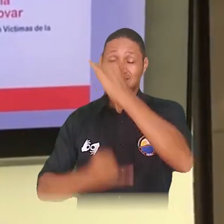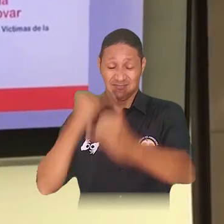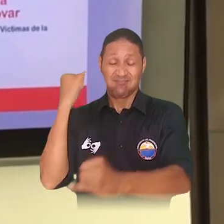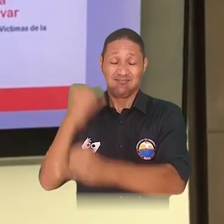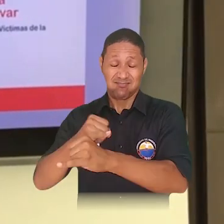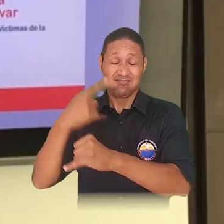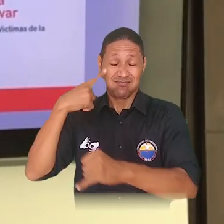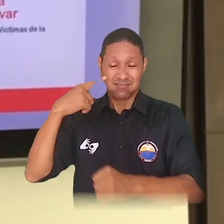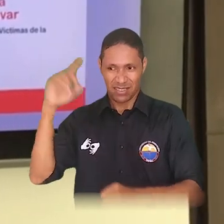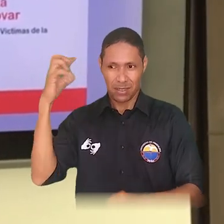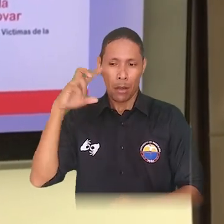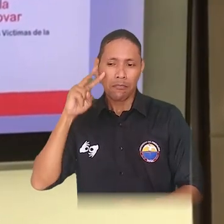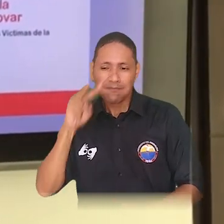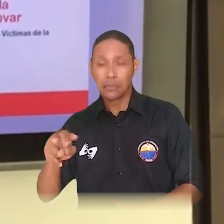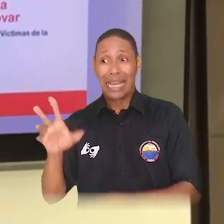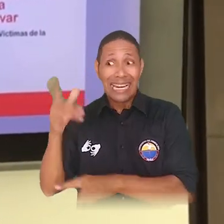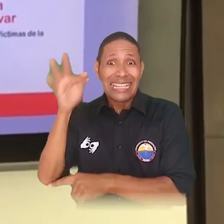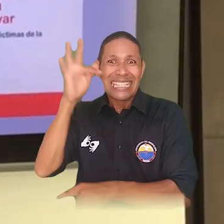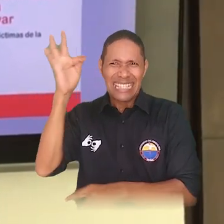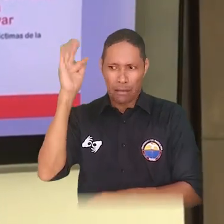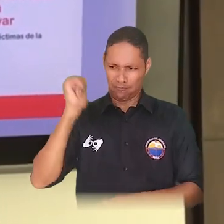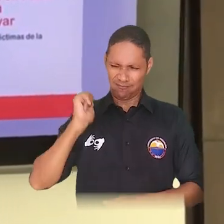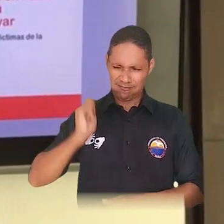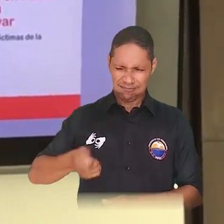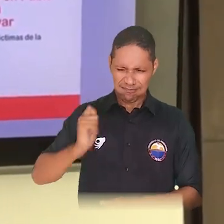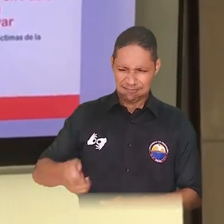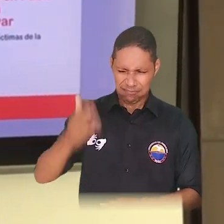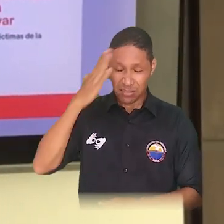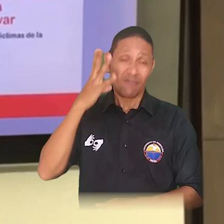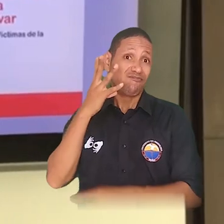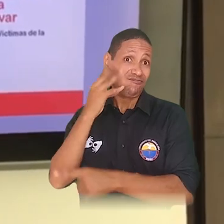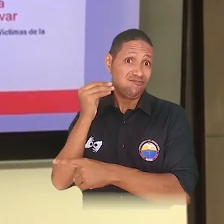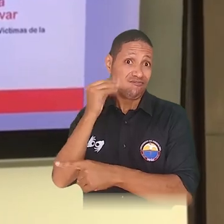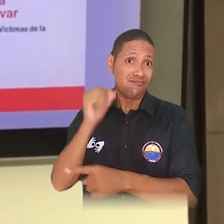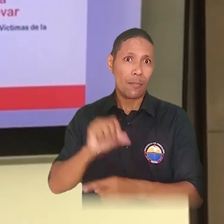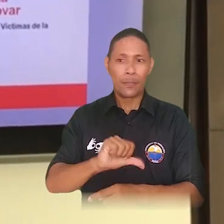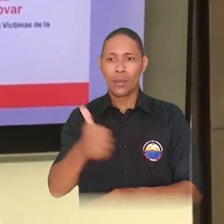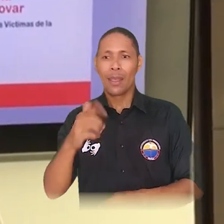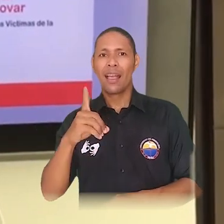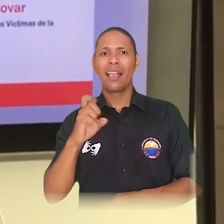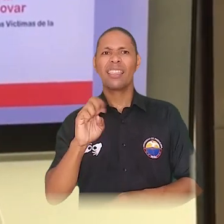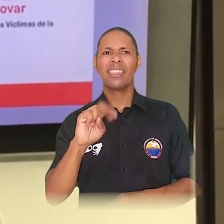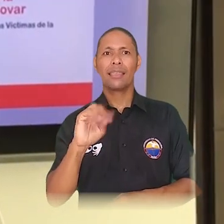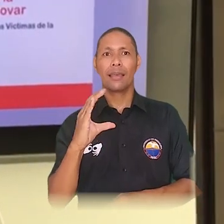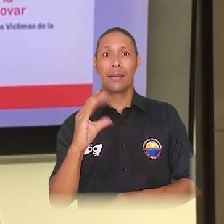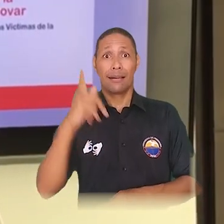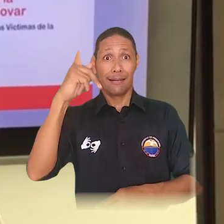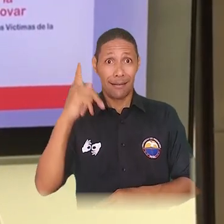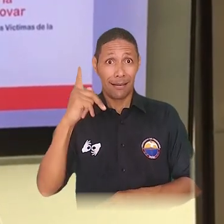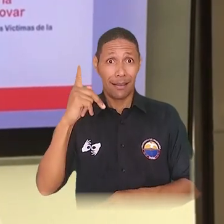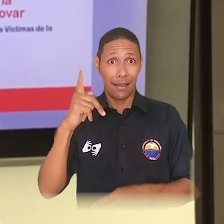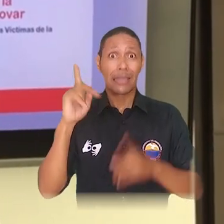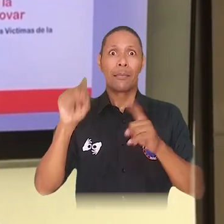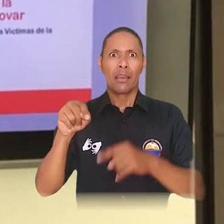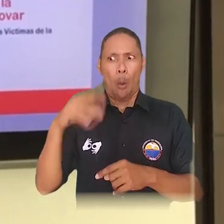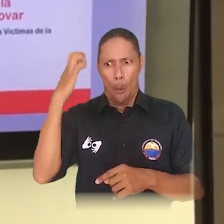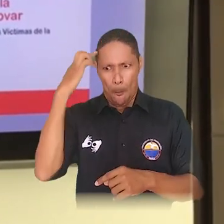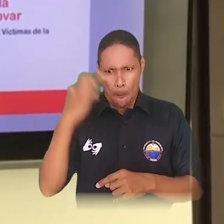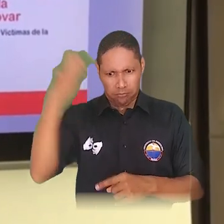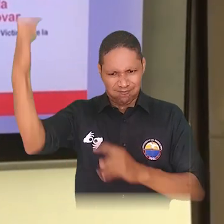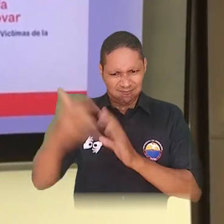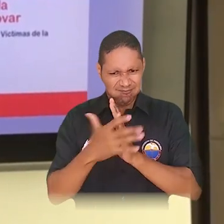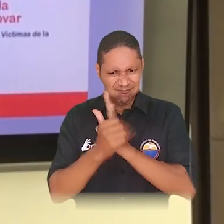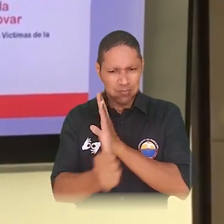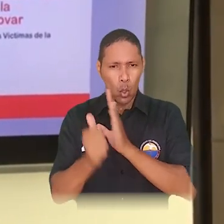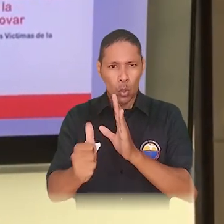para la Antigua Yugoslavia y testigo especial del tribunal. Igualmente, el doctor Derek Congram, quien es experto